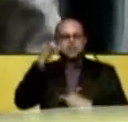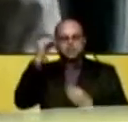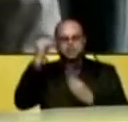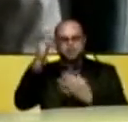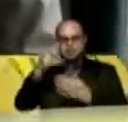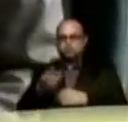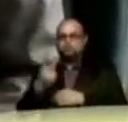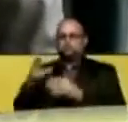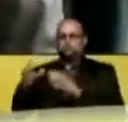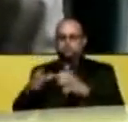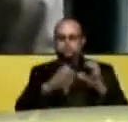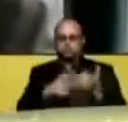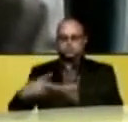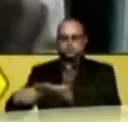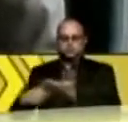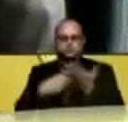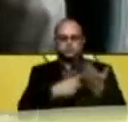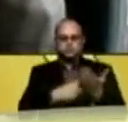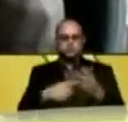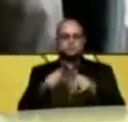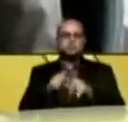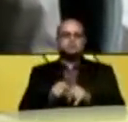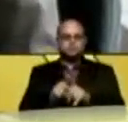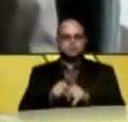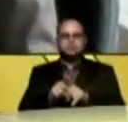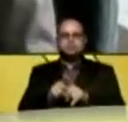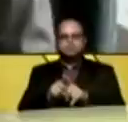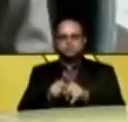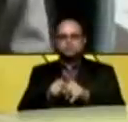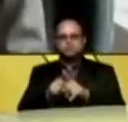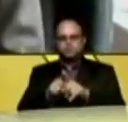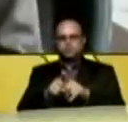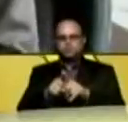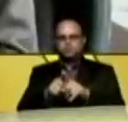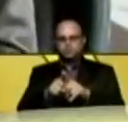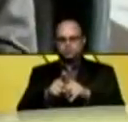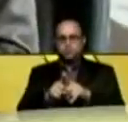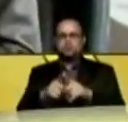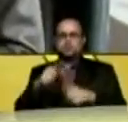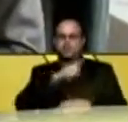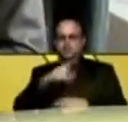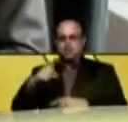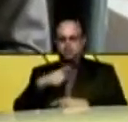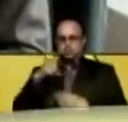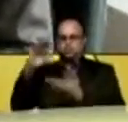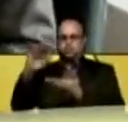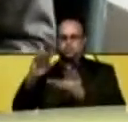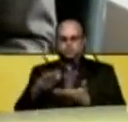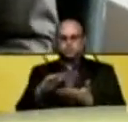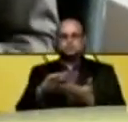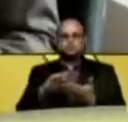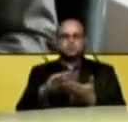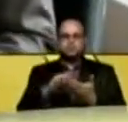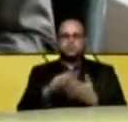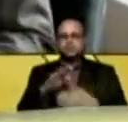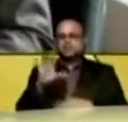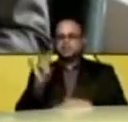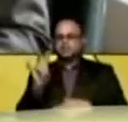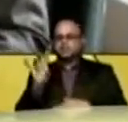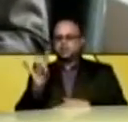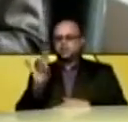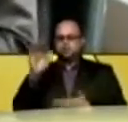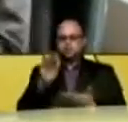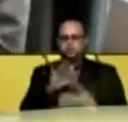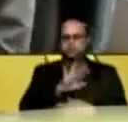consultas y también se incluye la reducción en la legislatura estamos hablando de recuerdo legislativo de 78 a 56